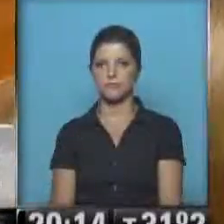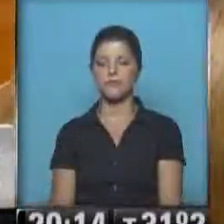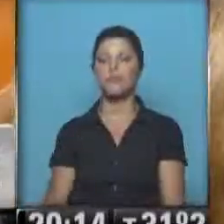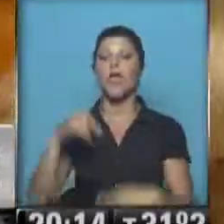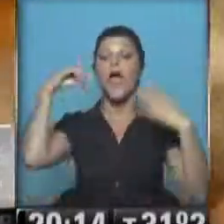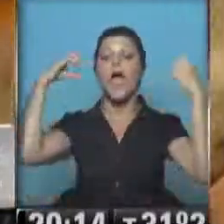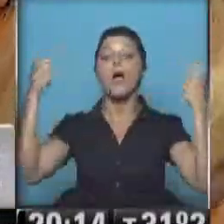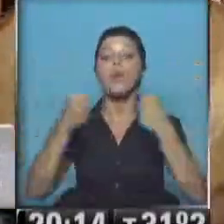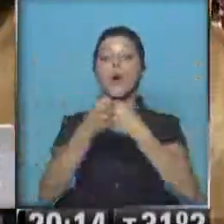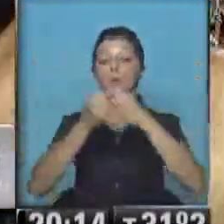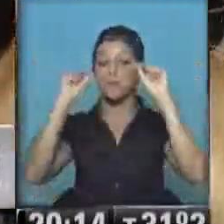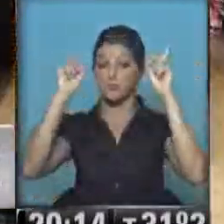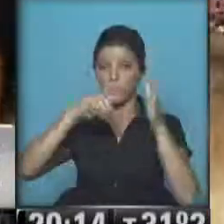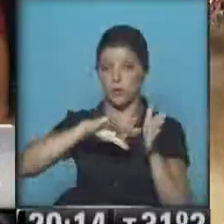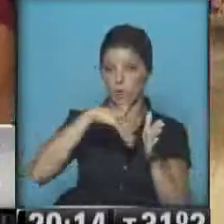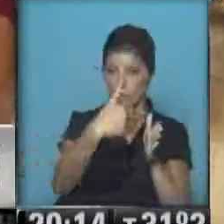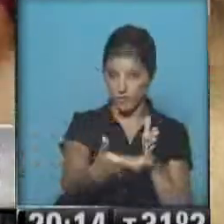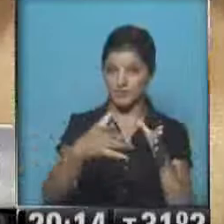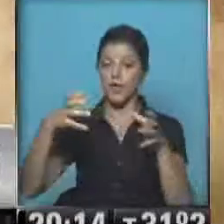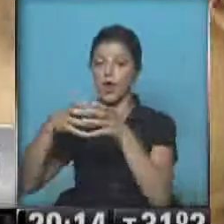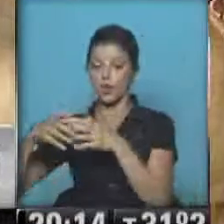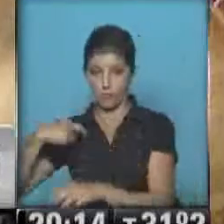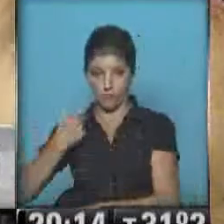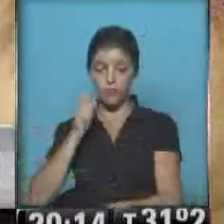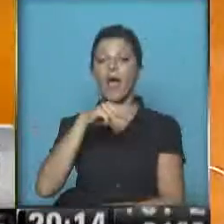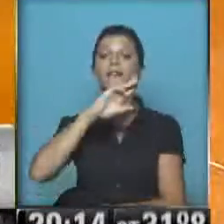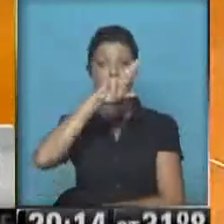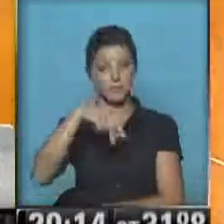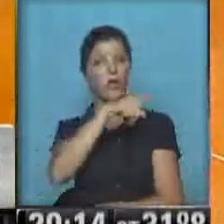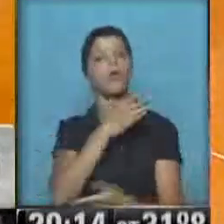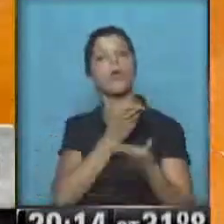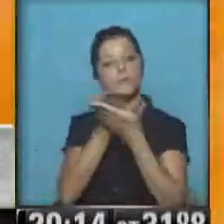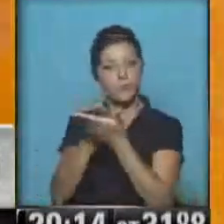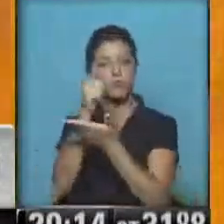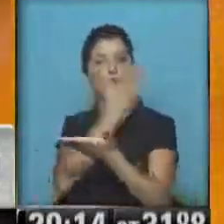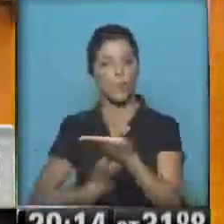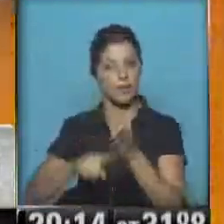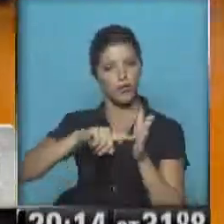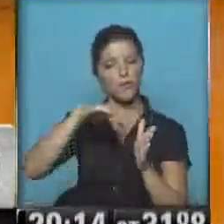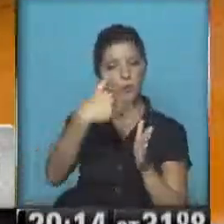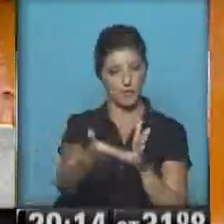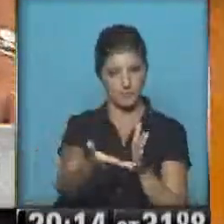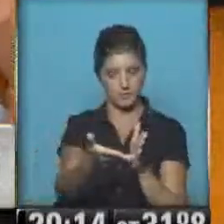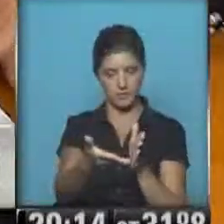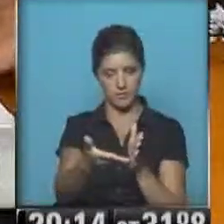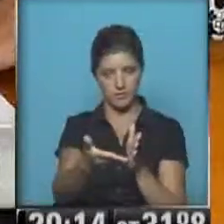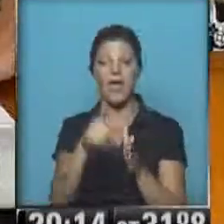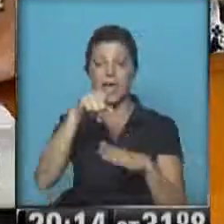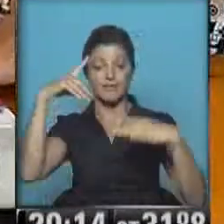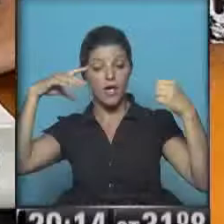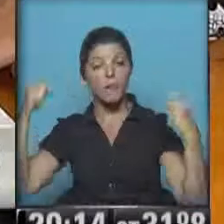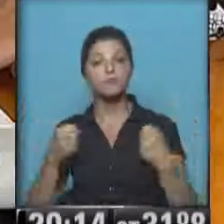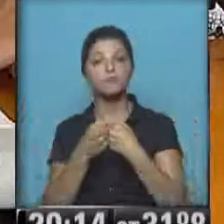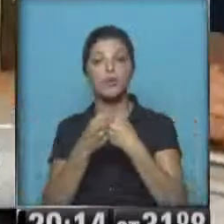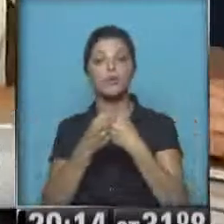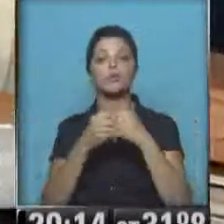Acuerdo docente bonaerense, los gremios bonaerenses aceptaron la propuesta salarial realizada por el gobierno de la provincia de Buenos Aires. Este acuerdo incluye